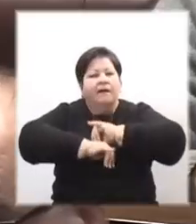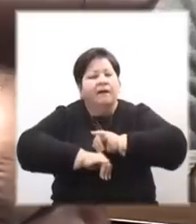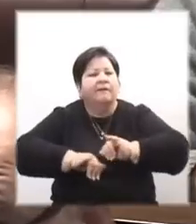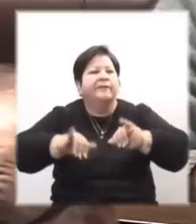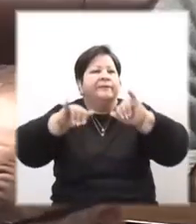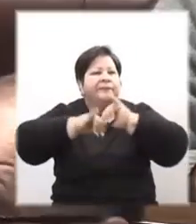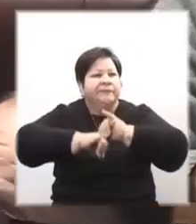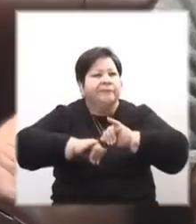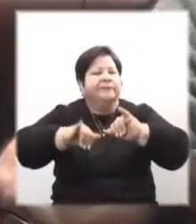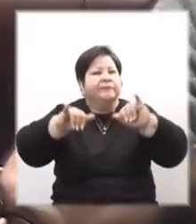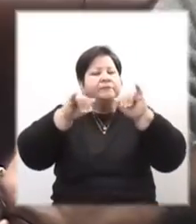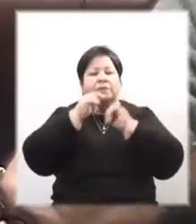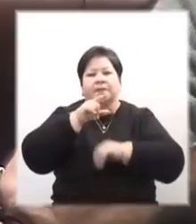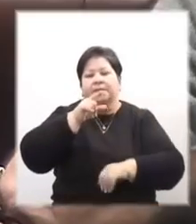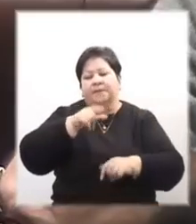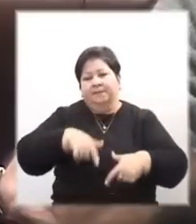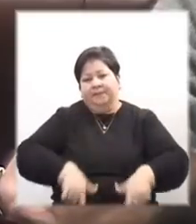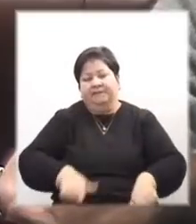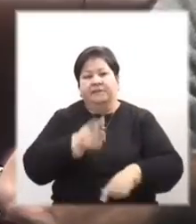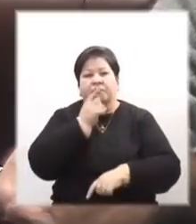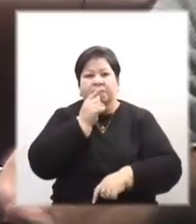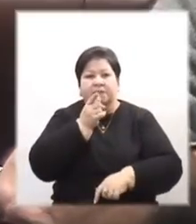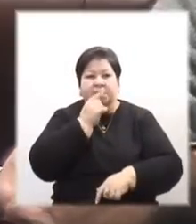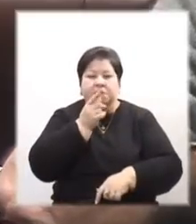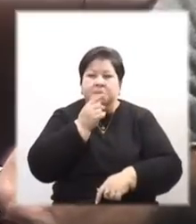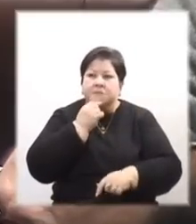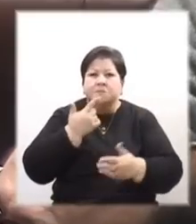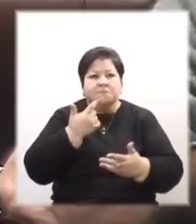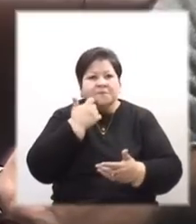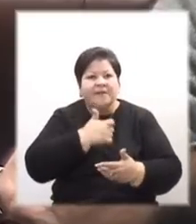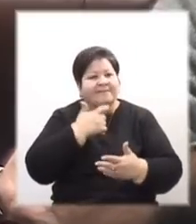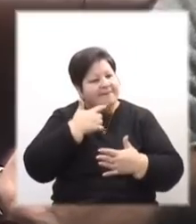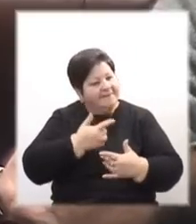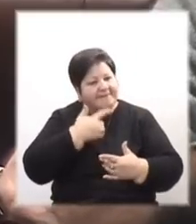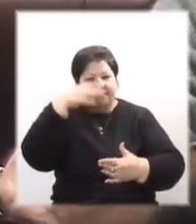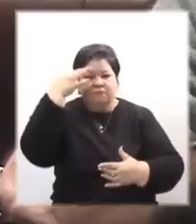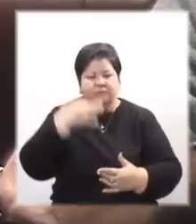Interior, y particularmente